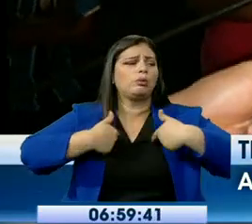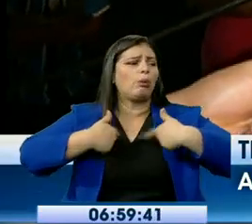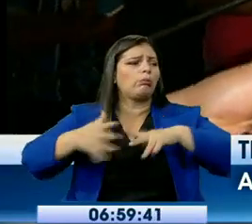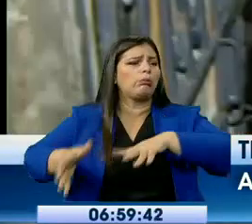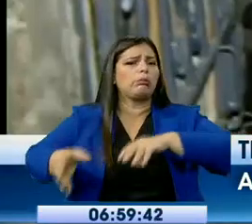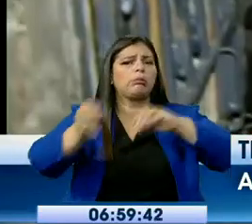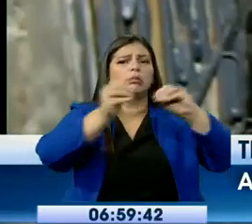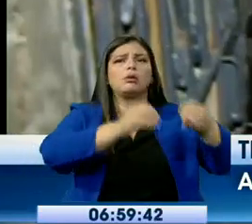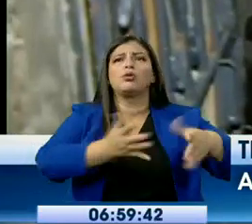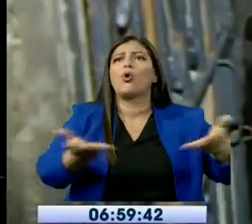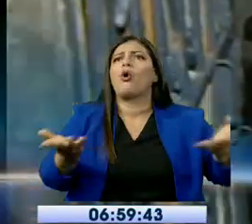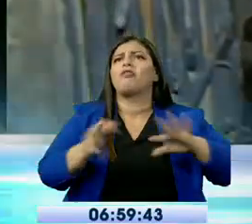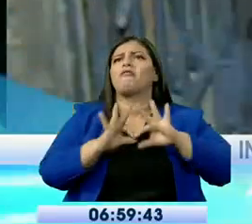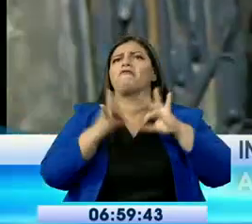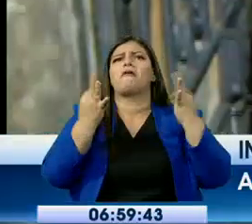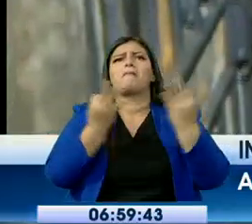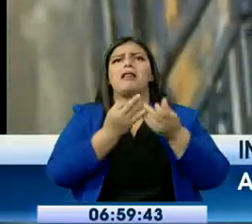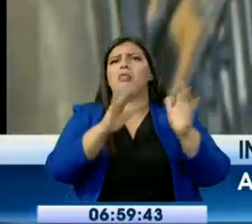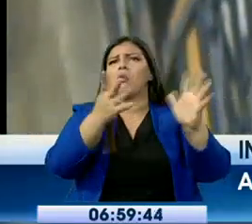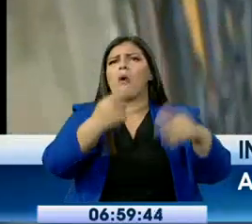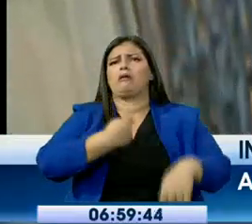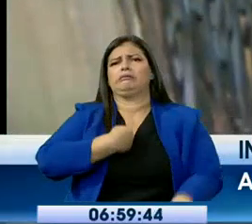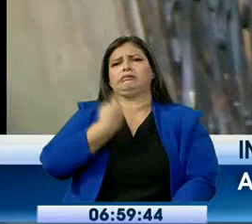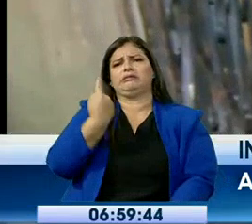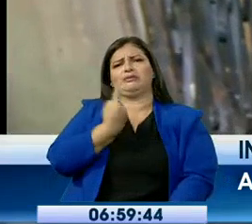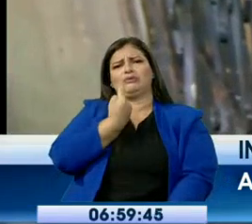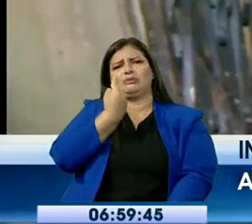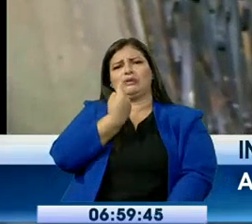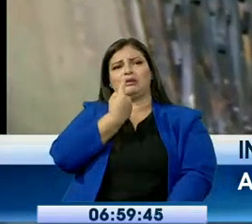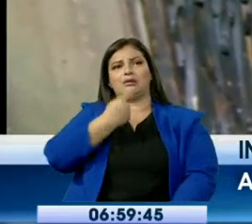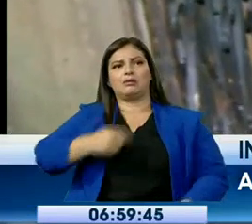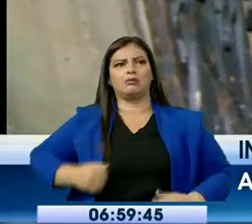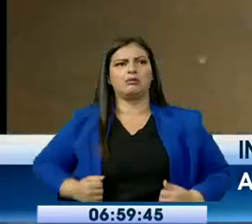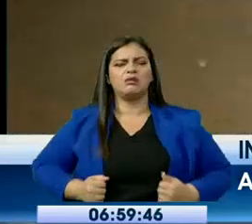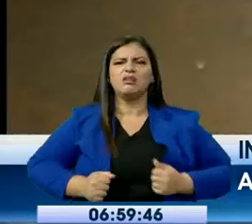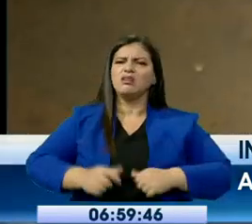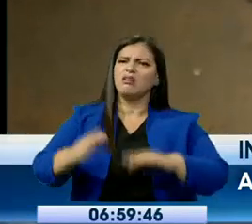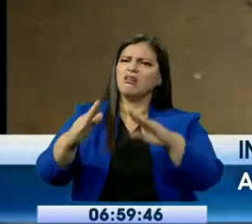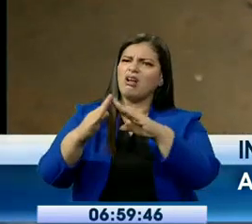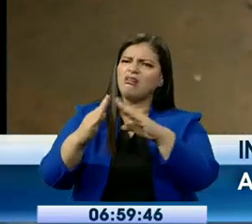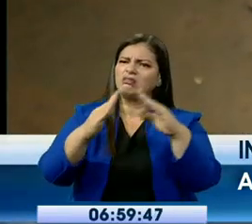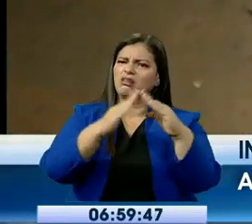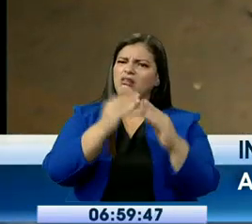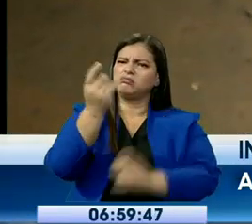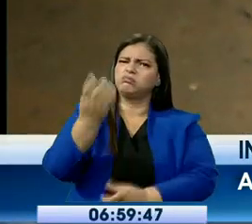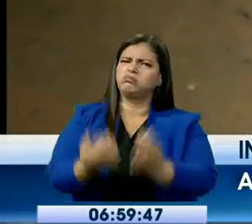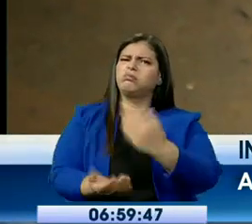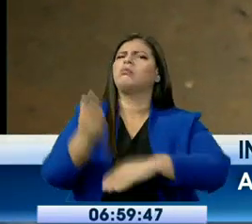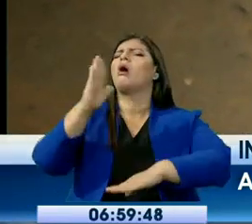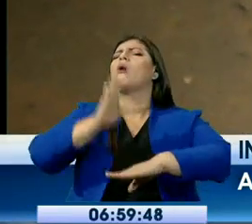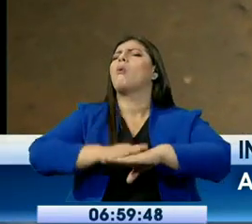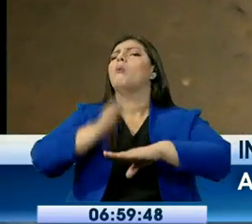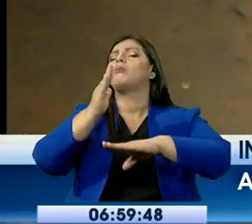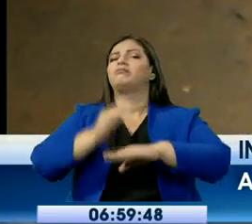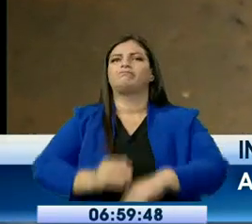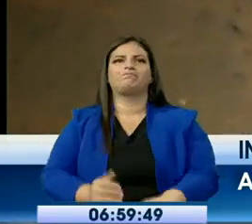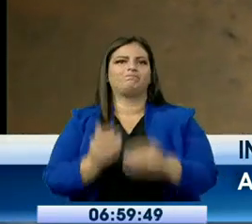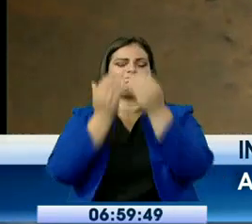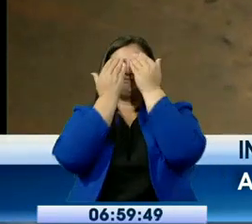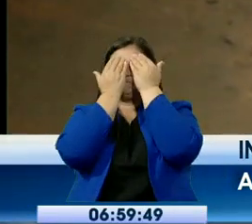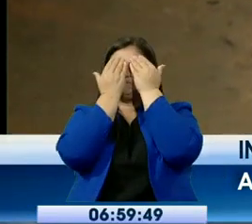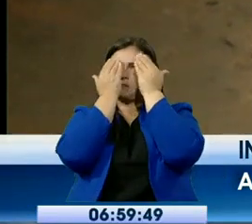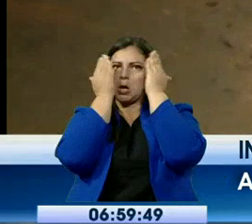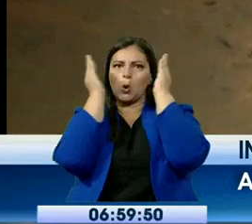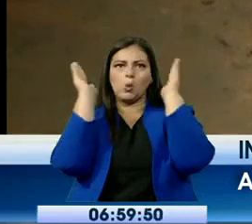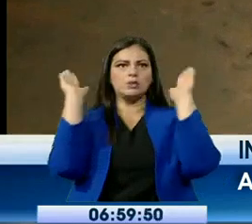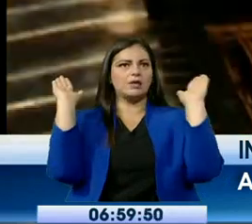familia. Aún se desconocen las causas del incendio, mientras que los heridos permanecen con